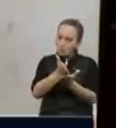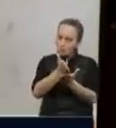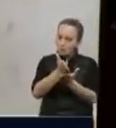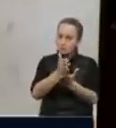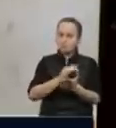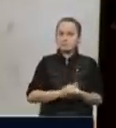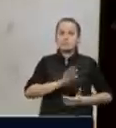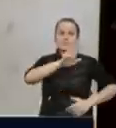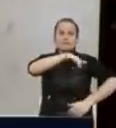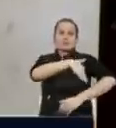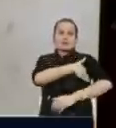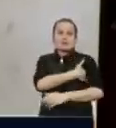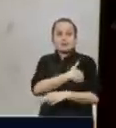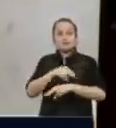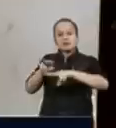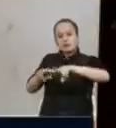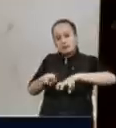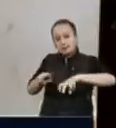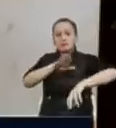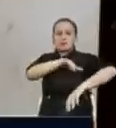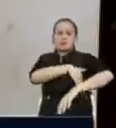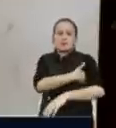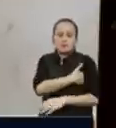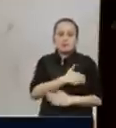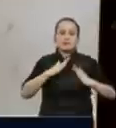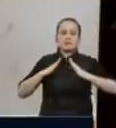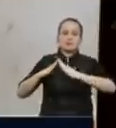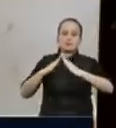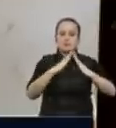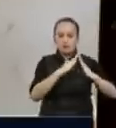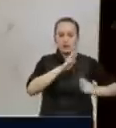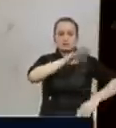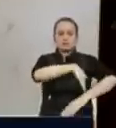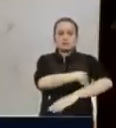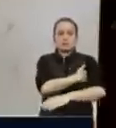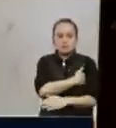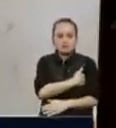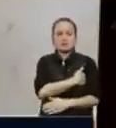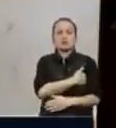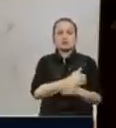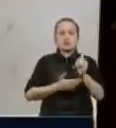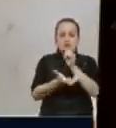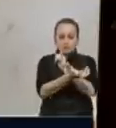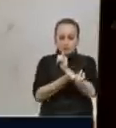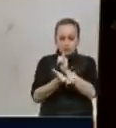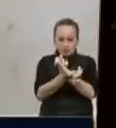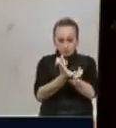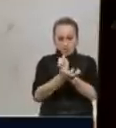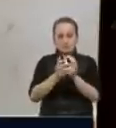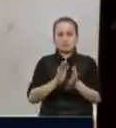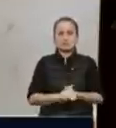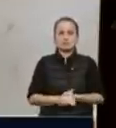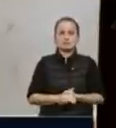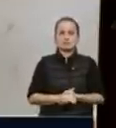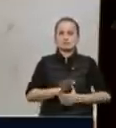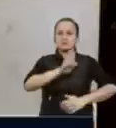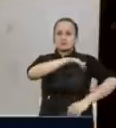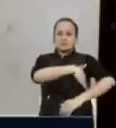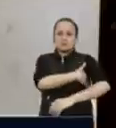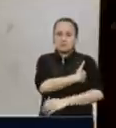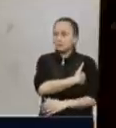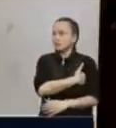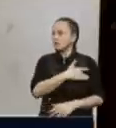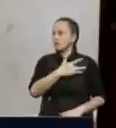Que con el Ministerio de Agricultura, con el Ministerio de Vivienda, con el Ministerio de Ambiente, con el Ministerio